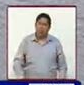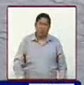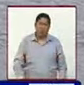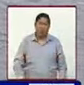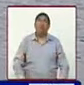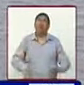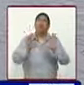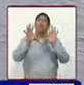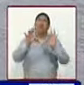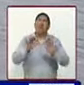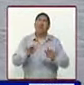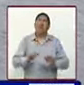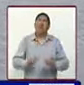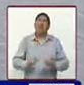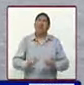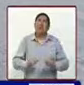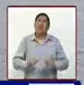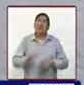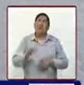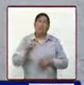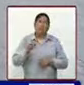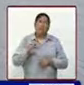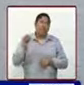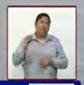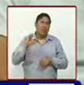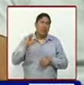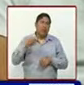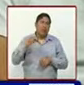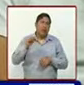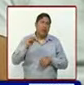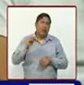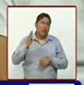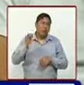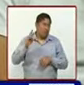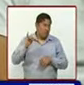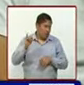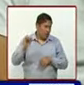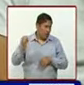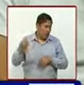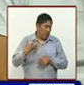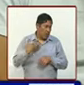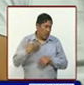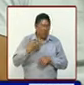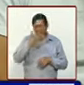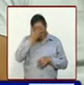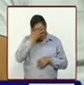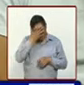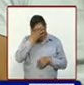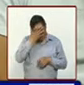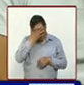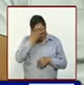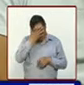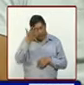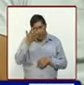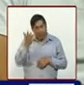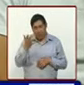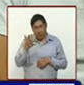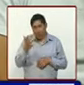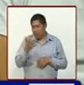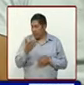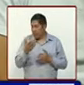Está lloviendo en este momento en La Cachaca y en Chalviri. Esto nos indica que el